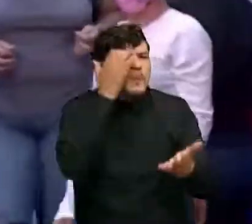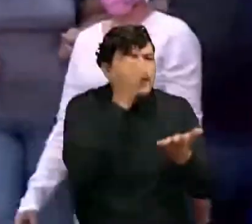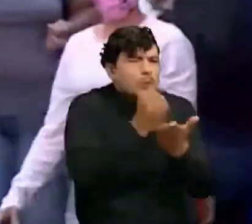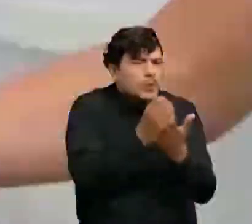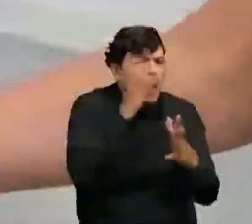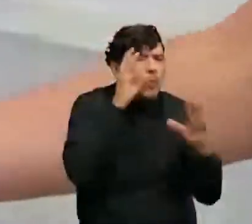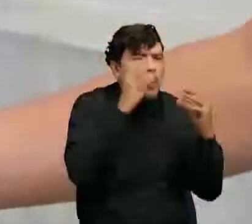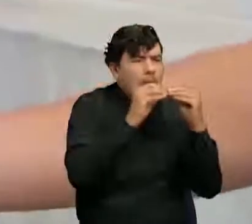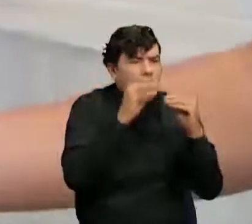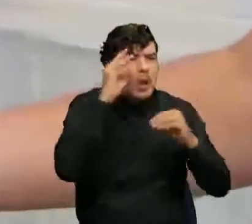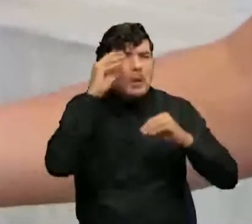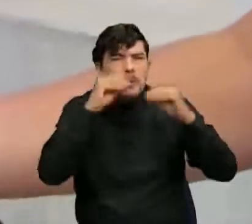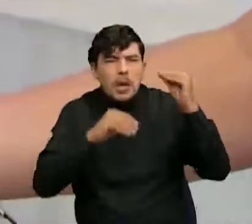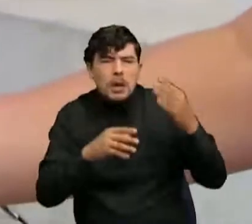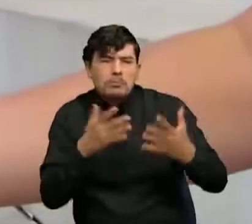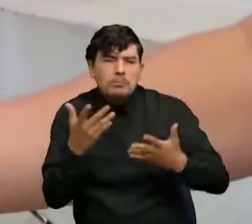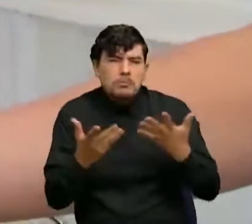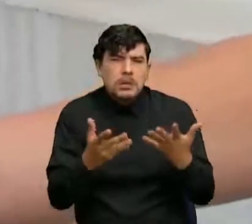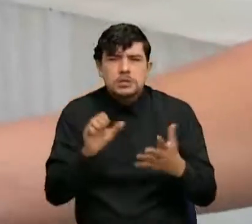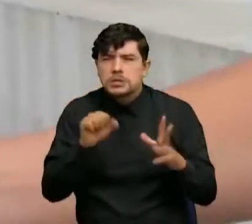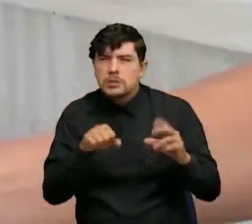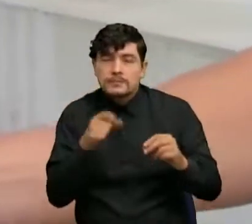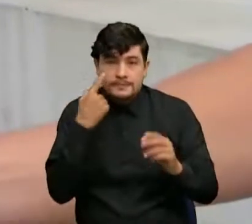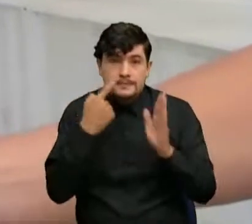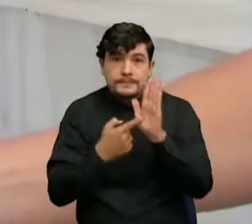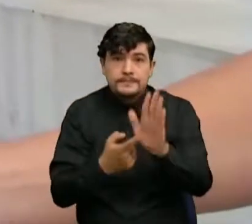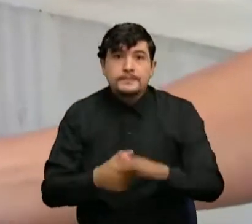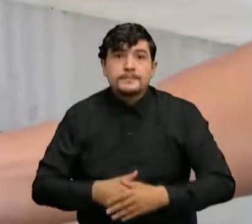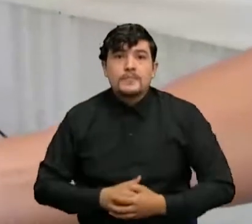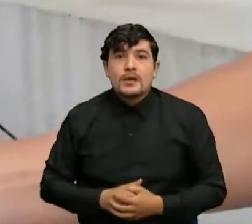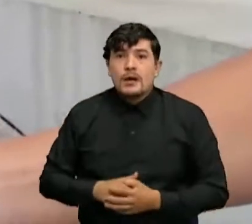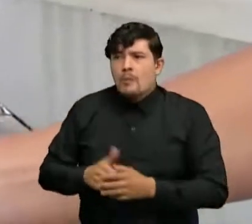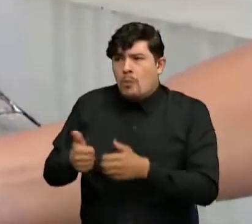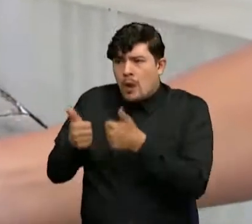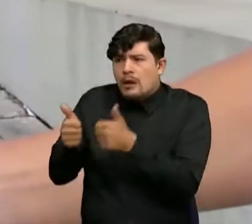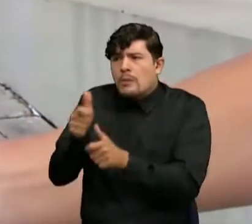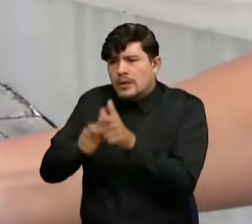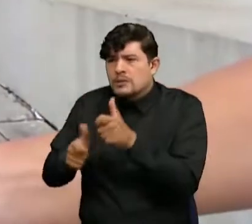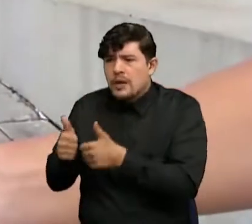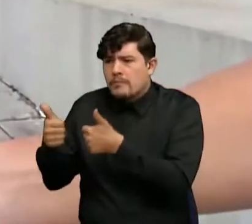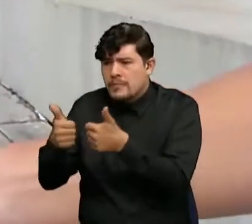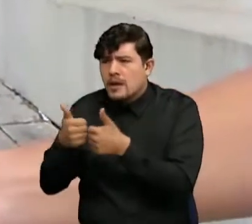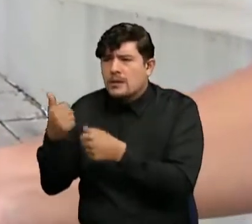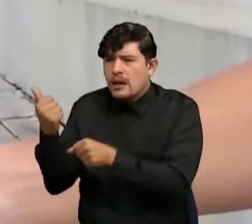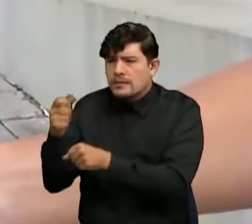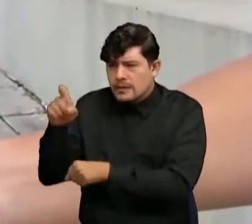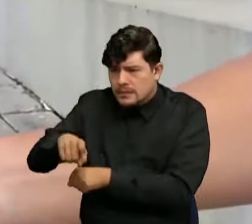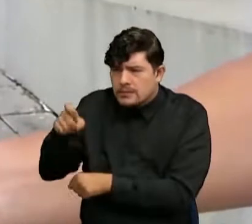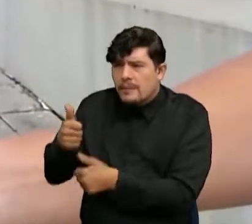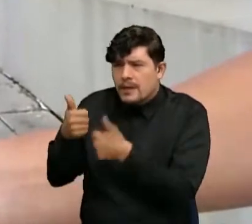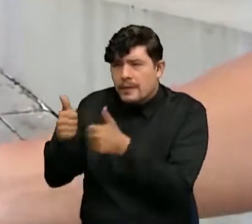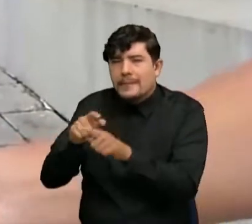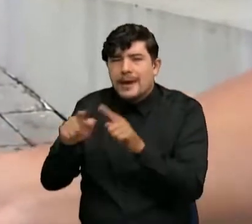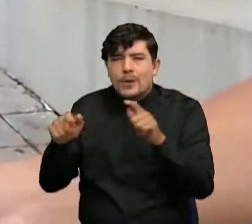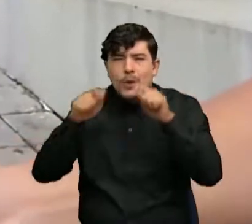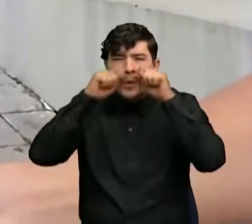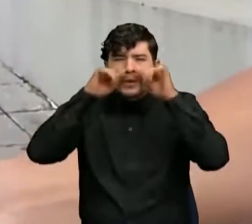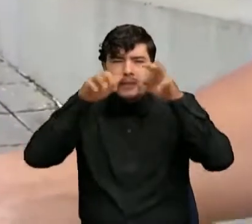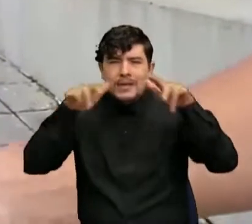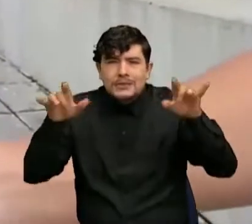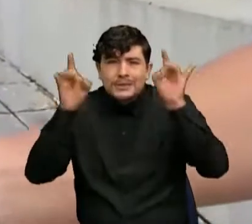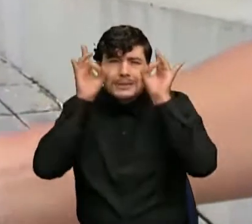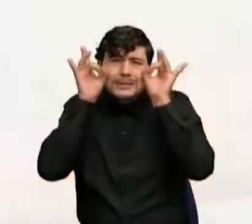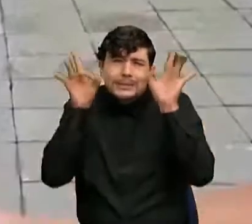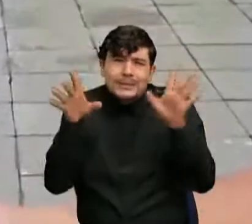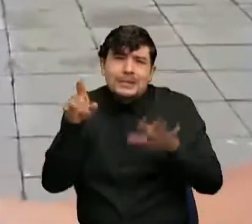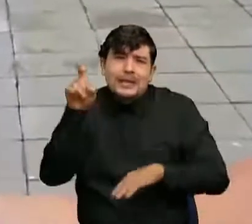busca reactivación. Por un lado, pues bueno, porque la gente necesita, pero está terrible, terrible la contaminación, me parece. Debería haber un poquito